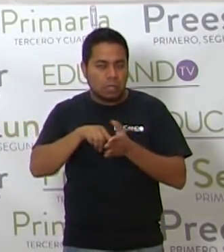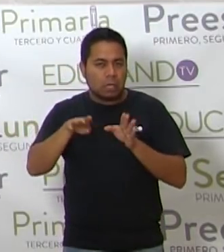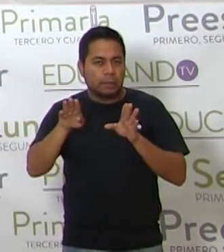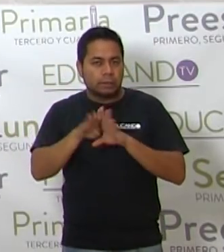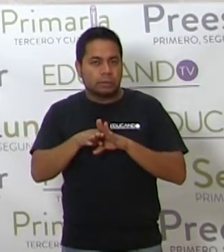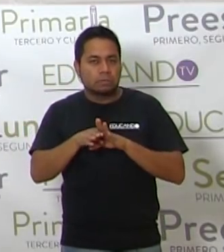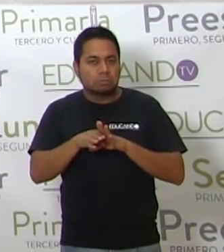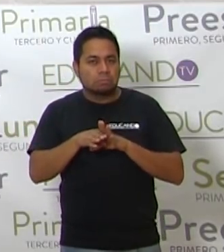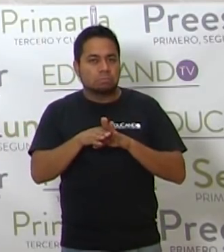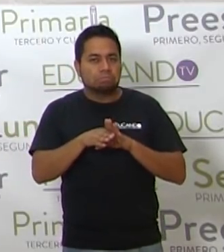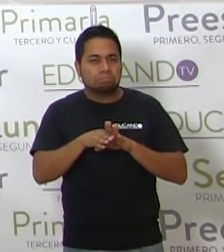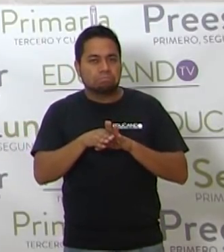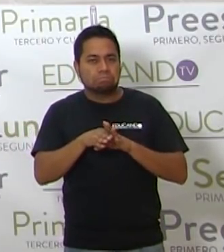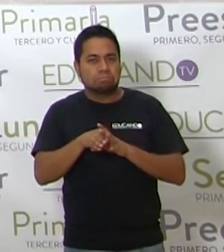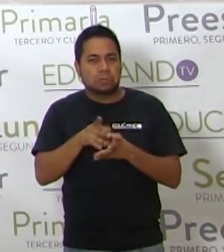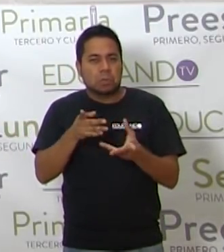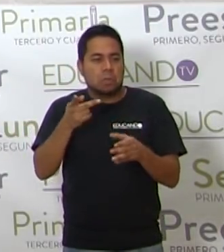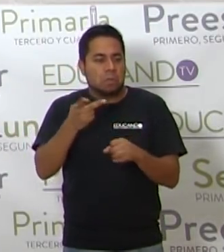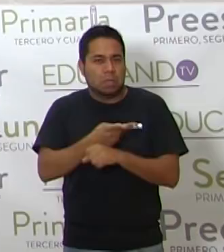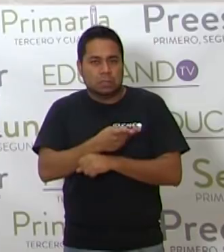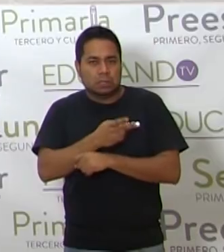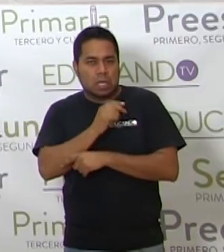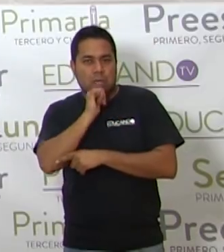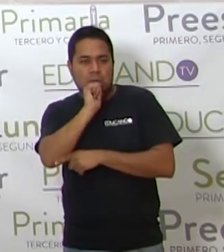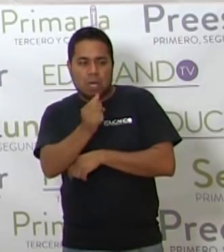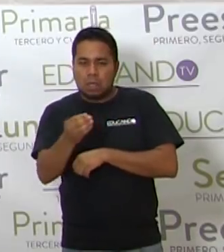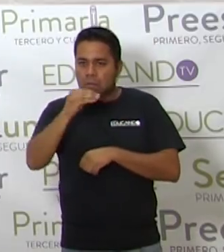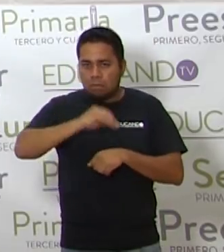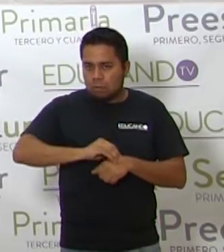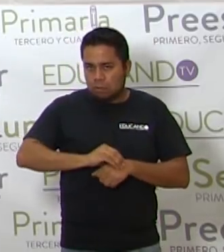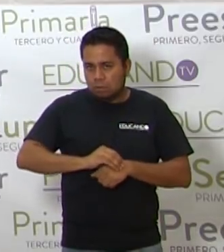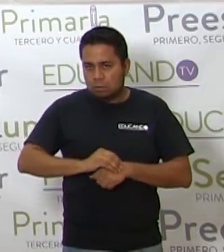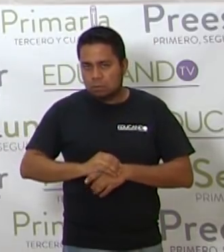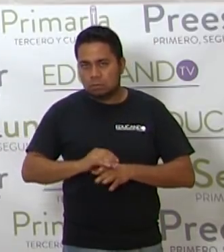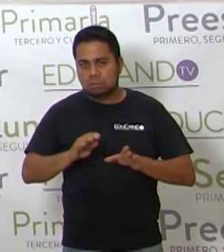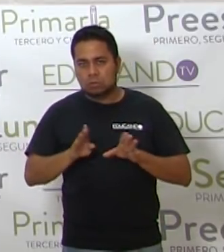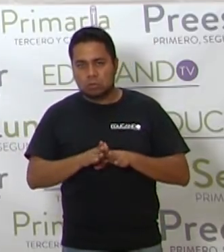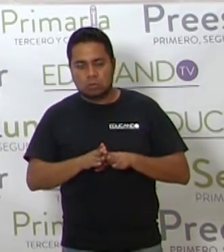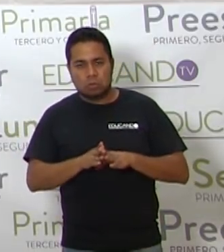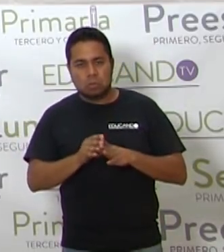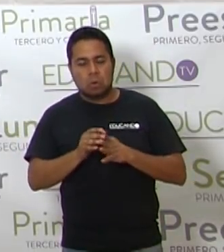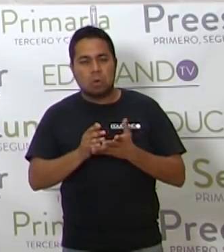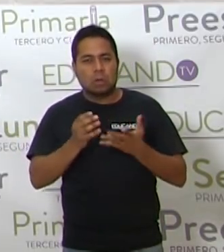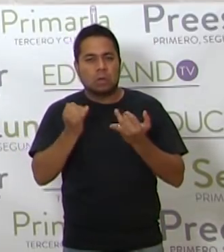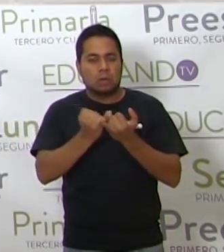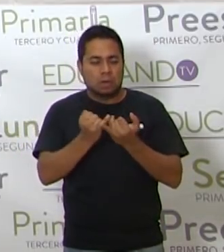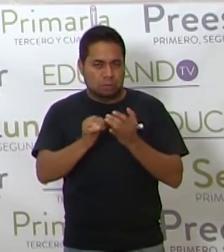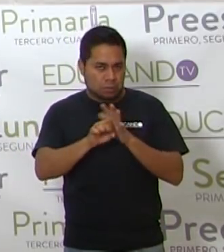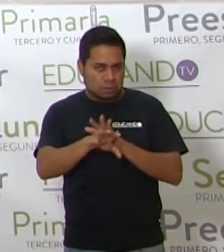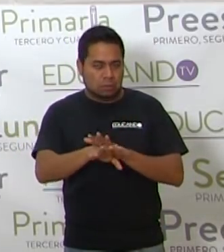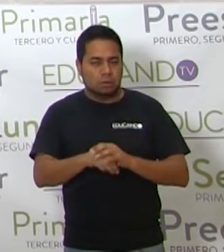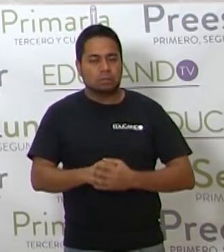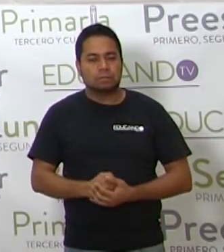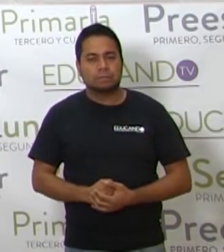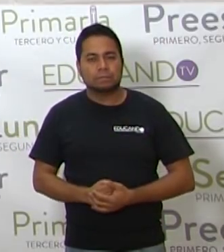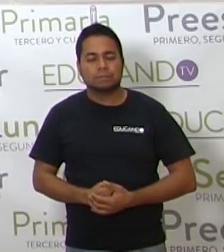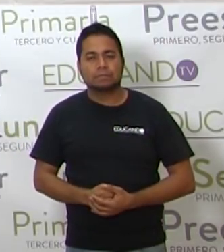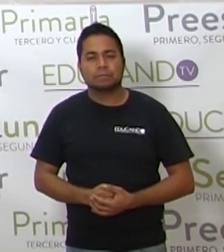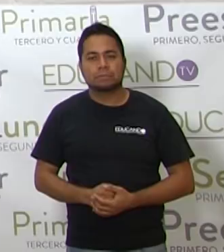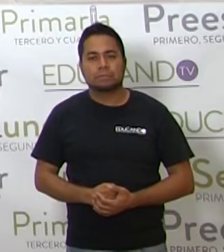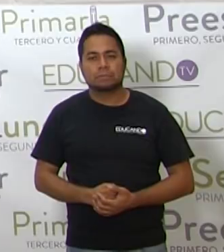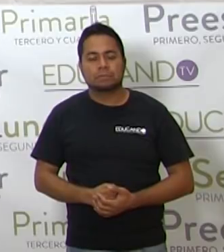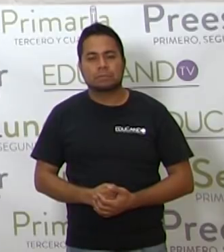quedar redundante o también como sinónimo de la palabra puede ser